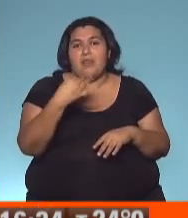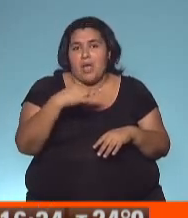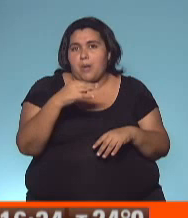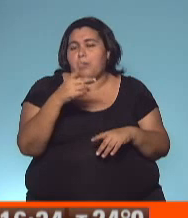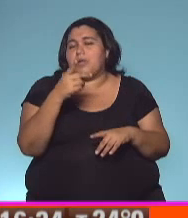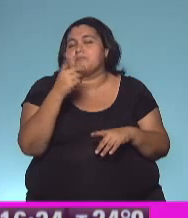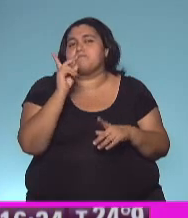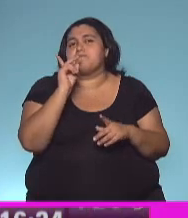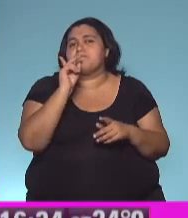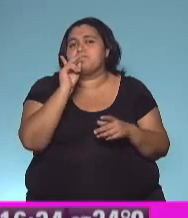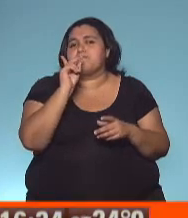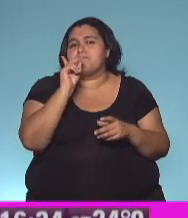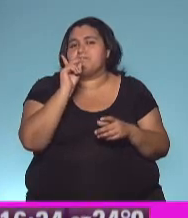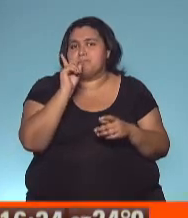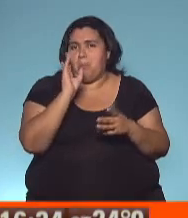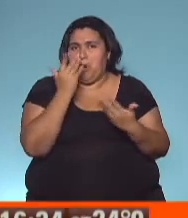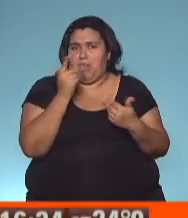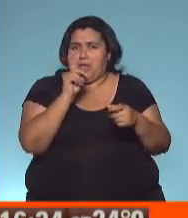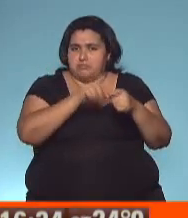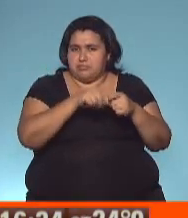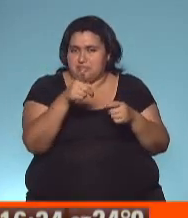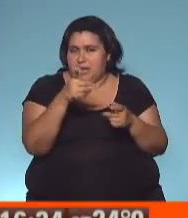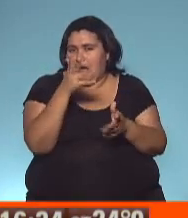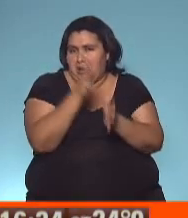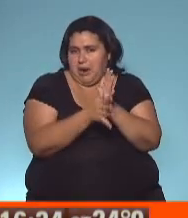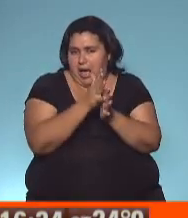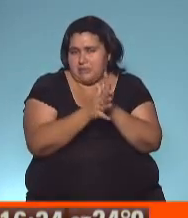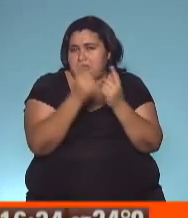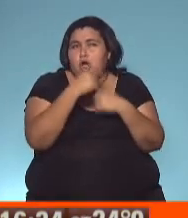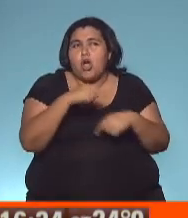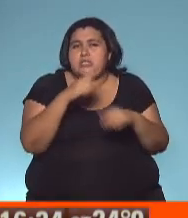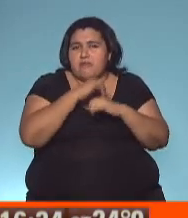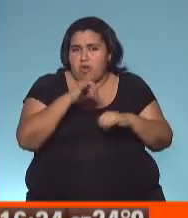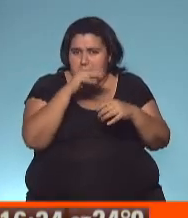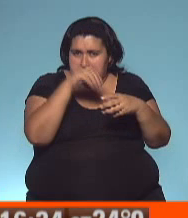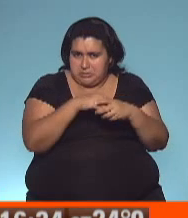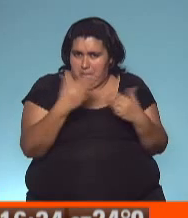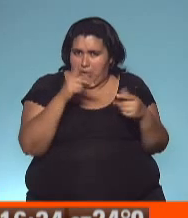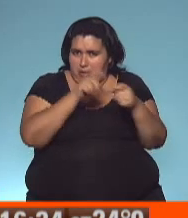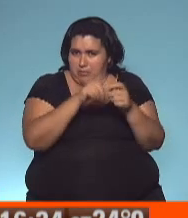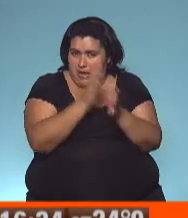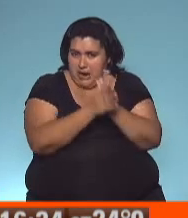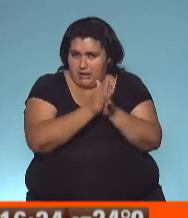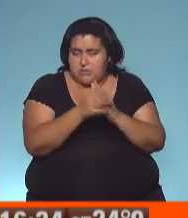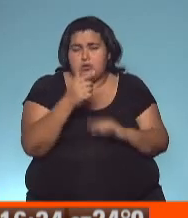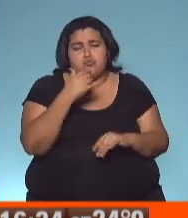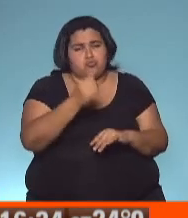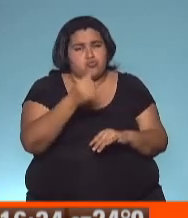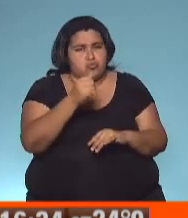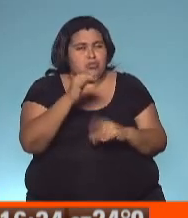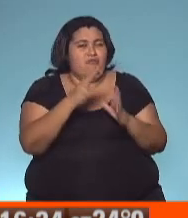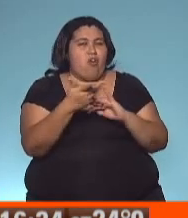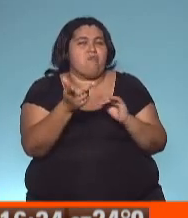puedan que puedan ingresar en forma gratuita a los contenidos. Sí, hemos hecho una